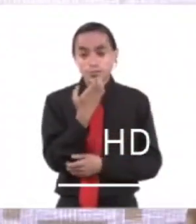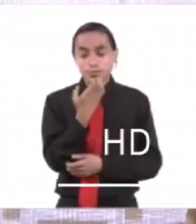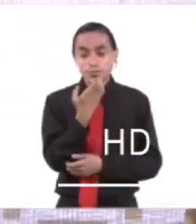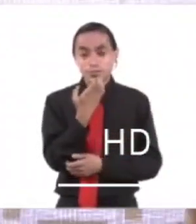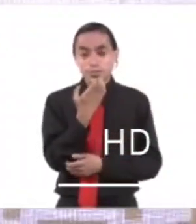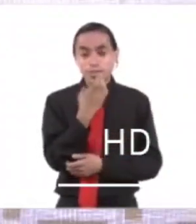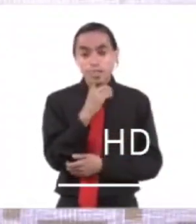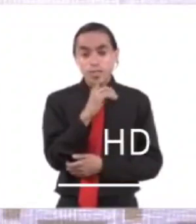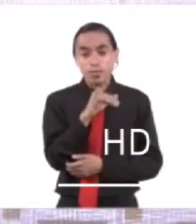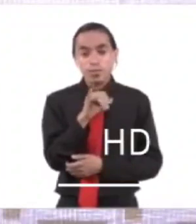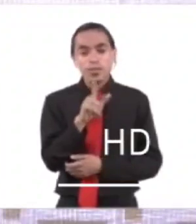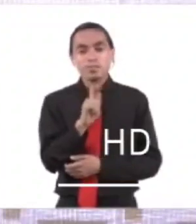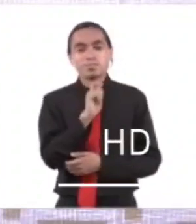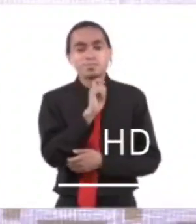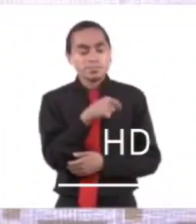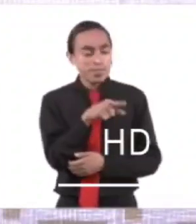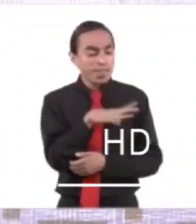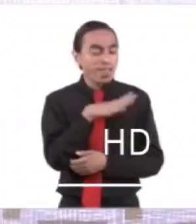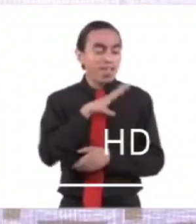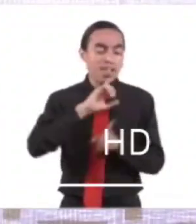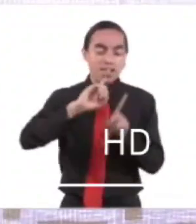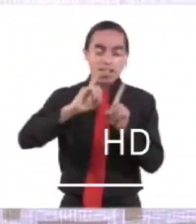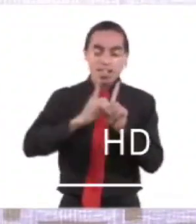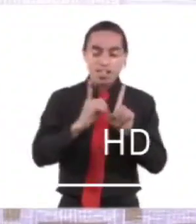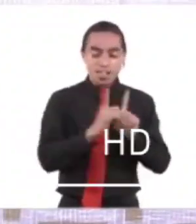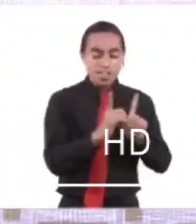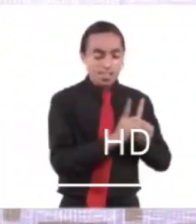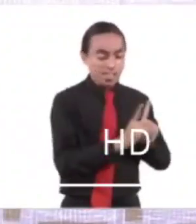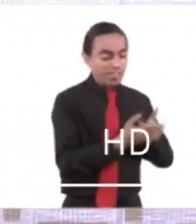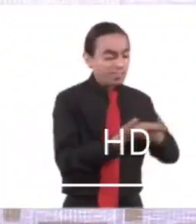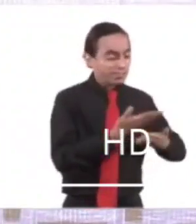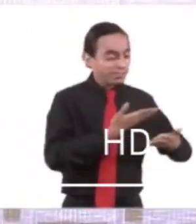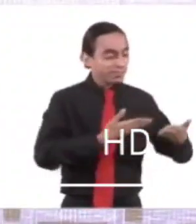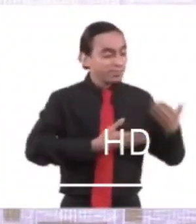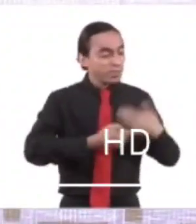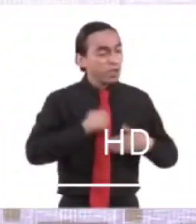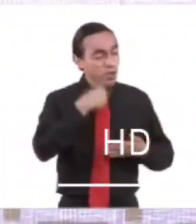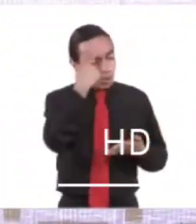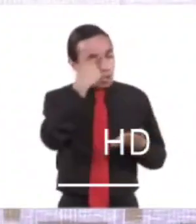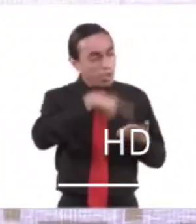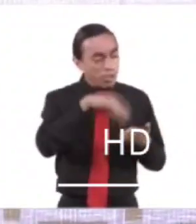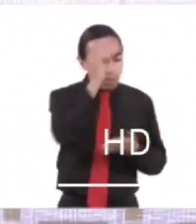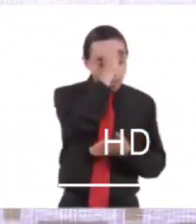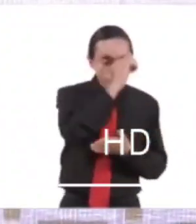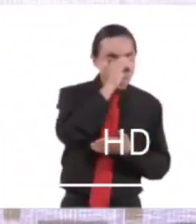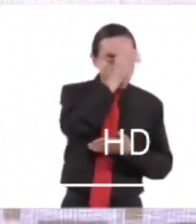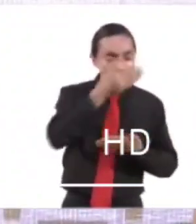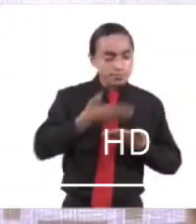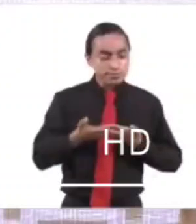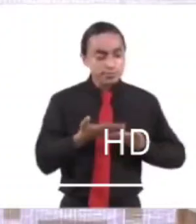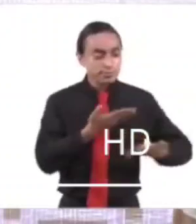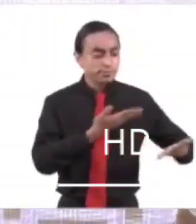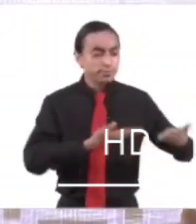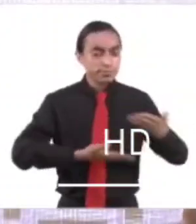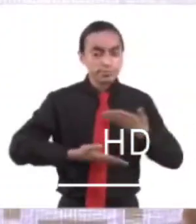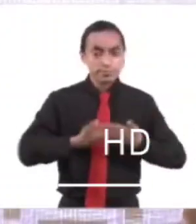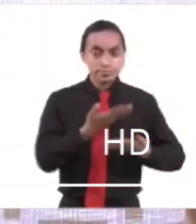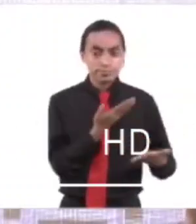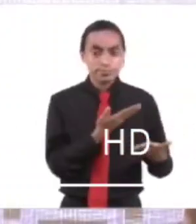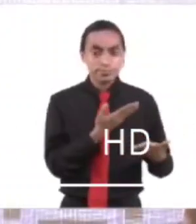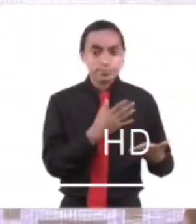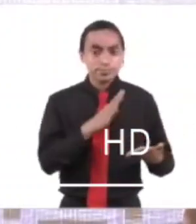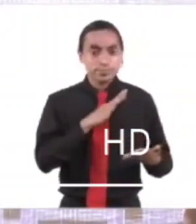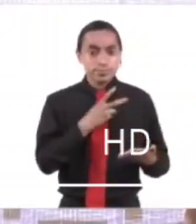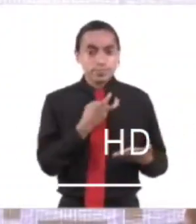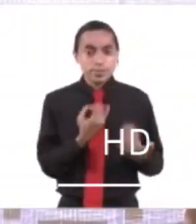el contacto semanal con quienes compartían mis creencias, me dispuse a resistir el escarnio de